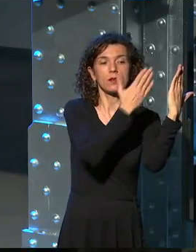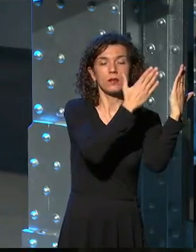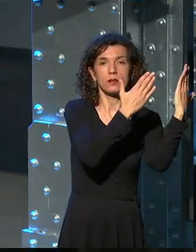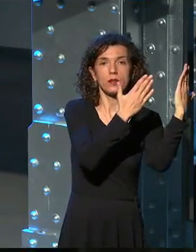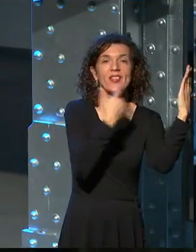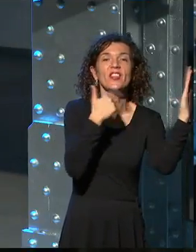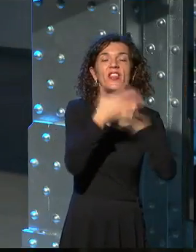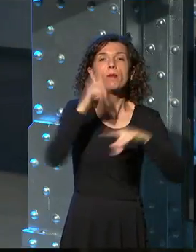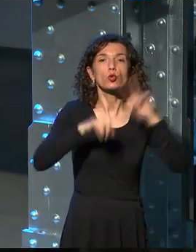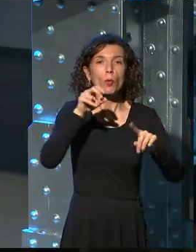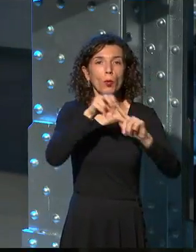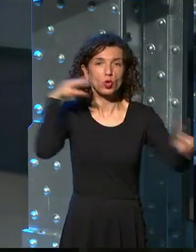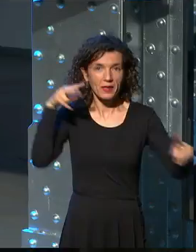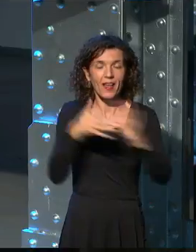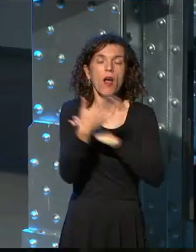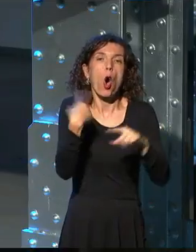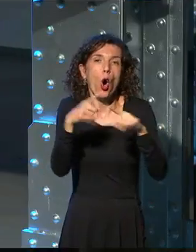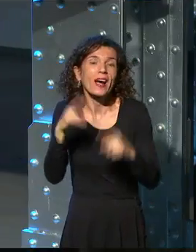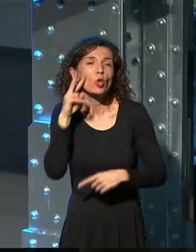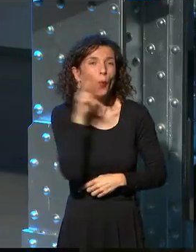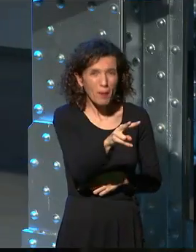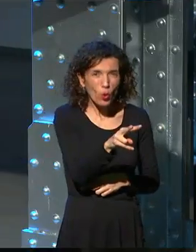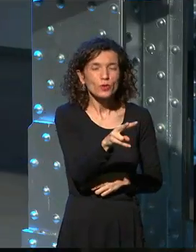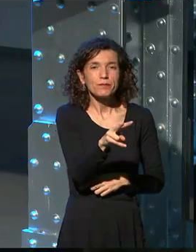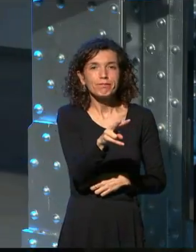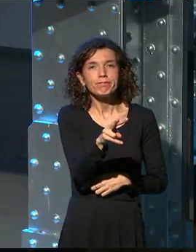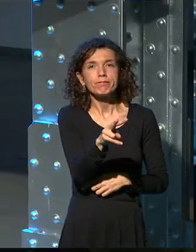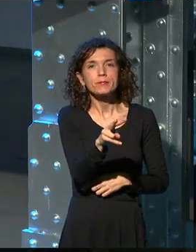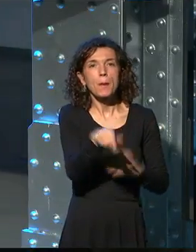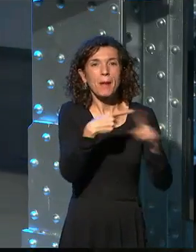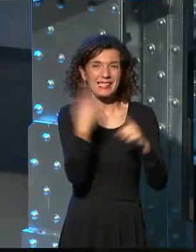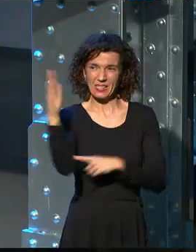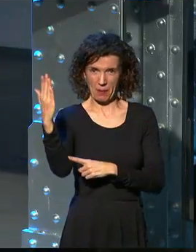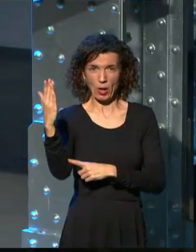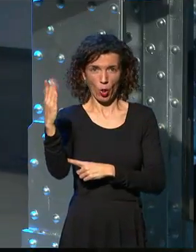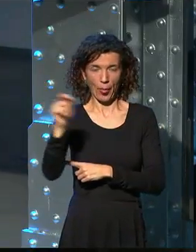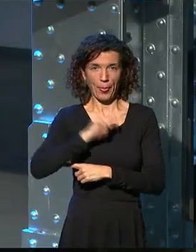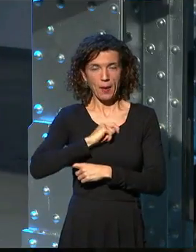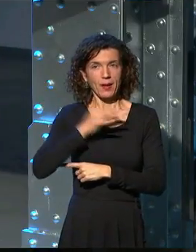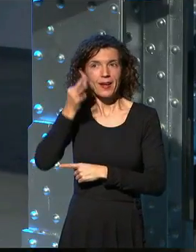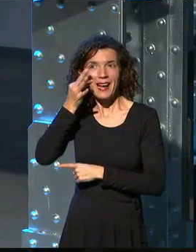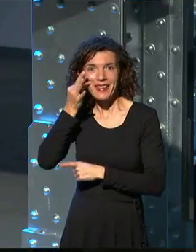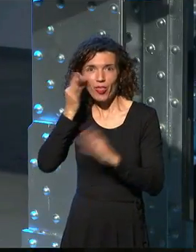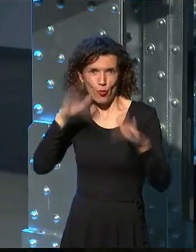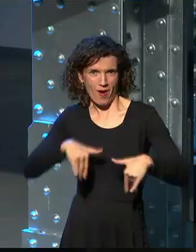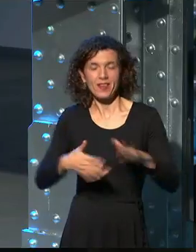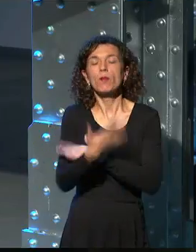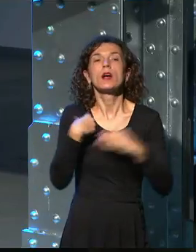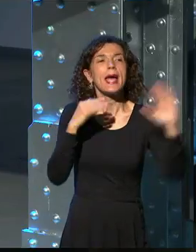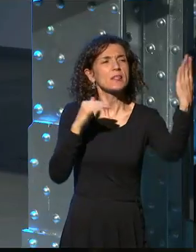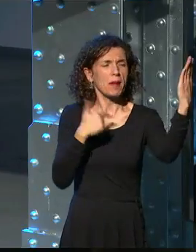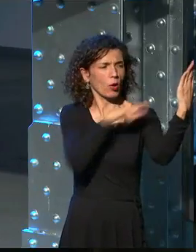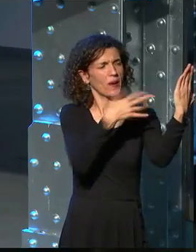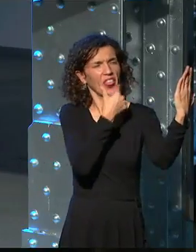las asunciones que tenemos sobre objetos como estos y sobre espejos. Un espejo que puede parecer un objeto